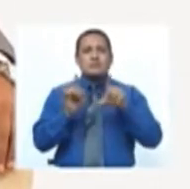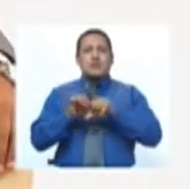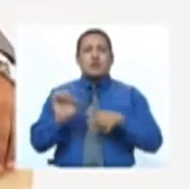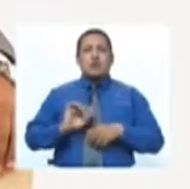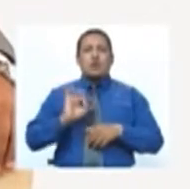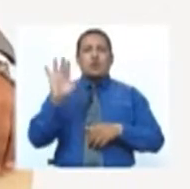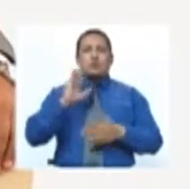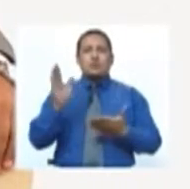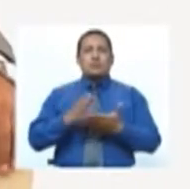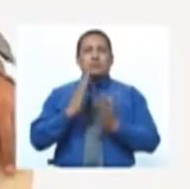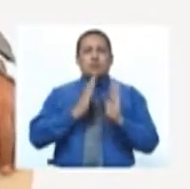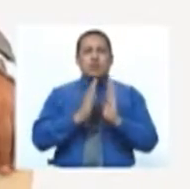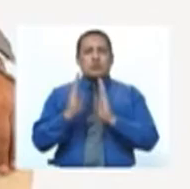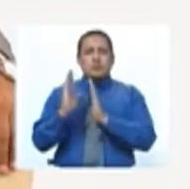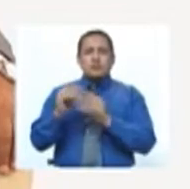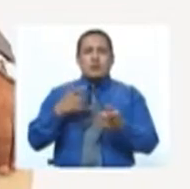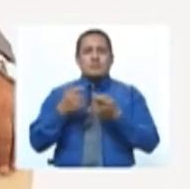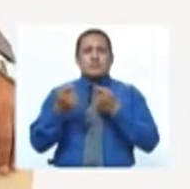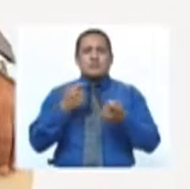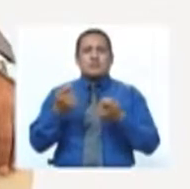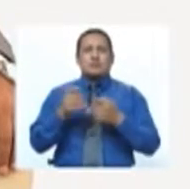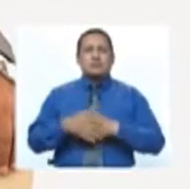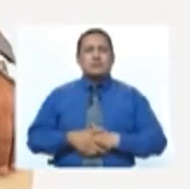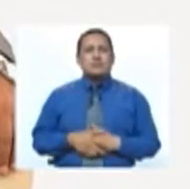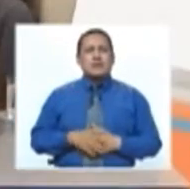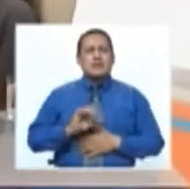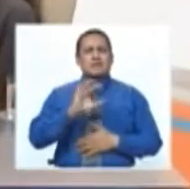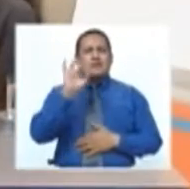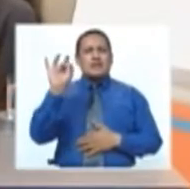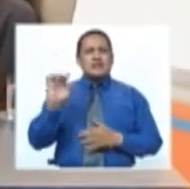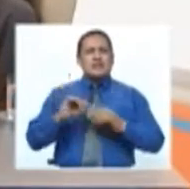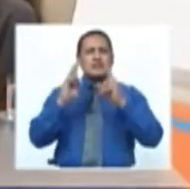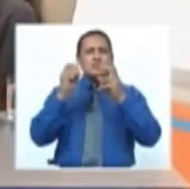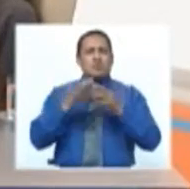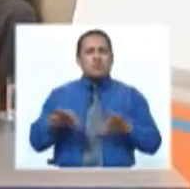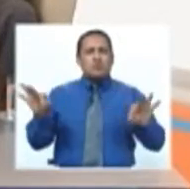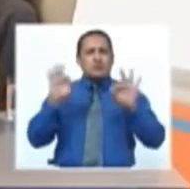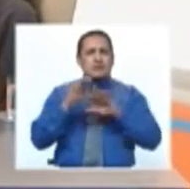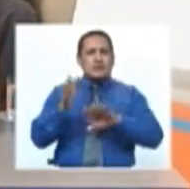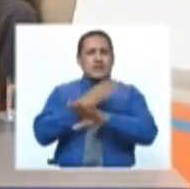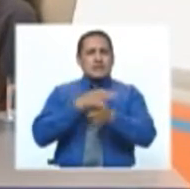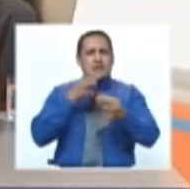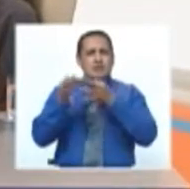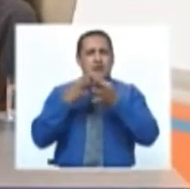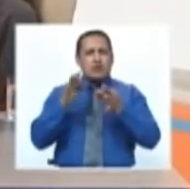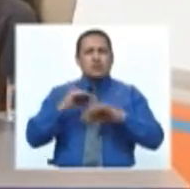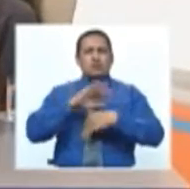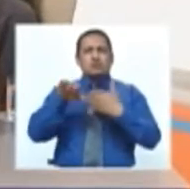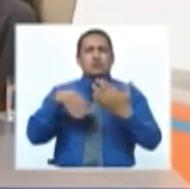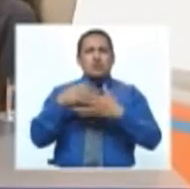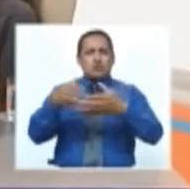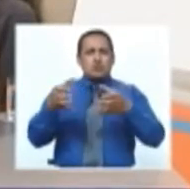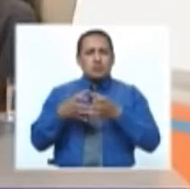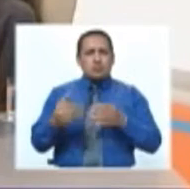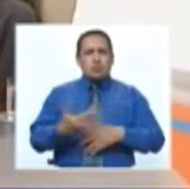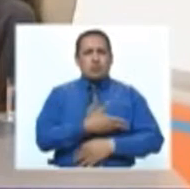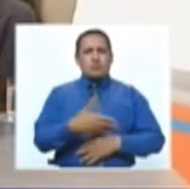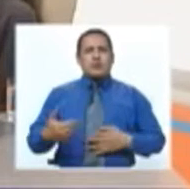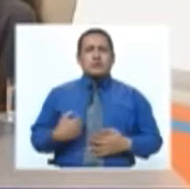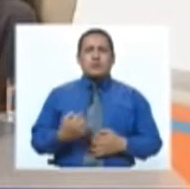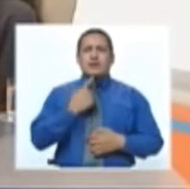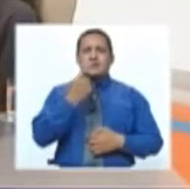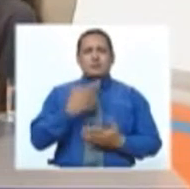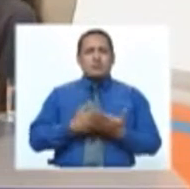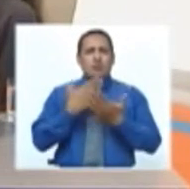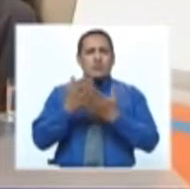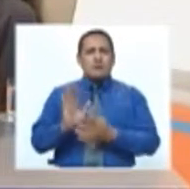otros procedimientos administrativos. Hay varios temas interesantes que usted ha mencionado. Por ejemplo, todas las entidades públicas